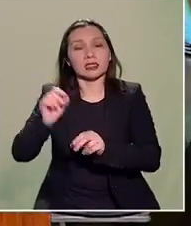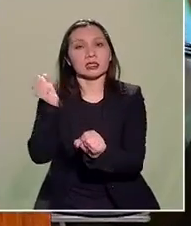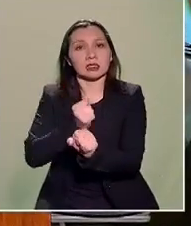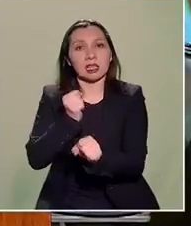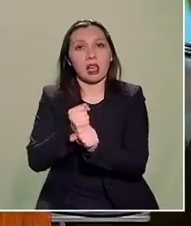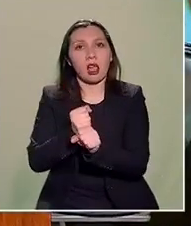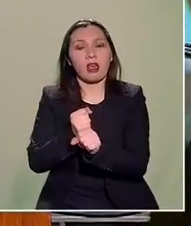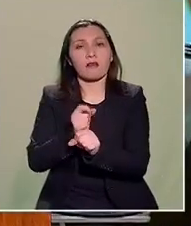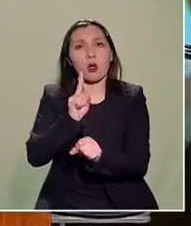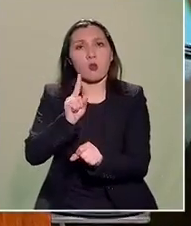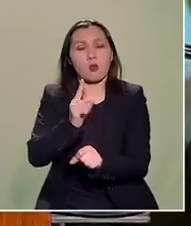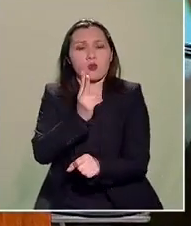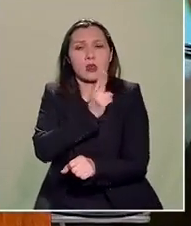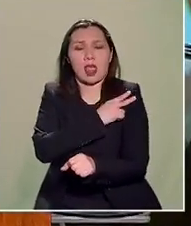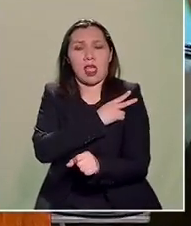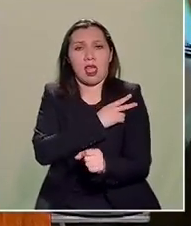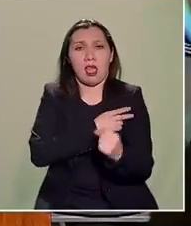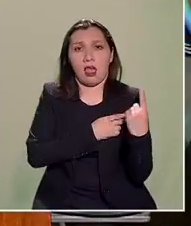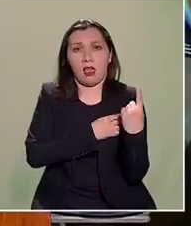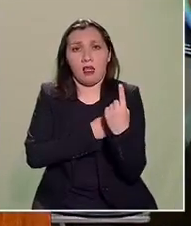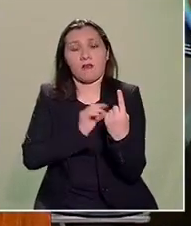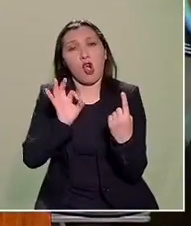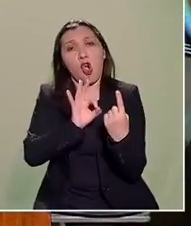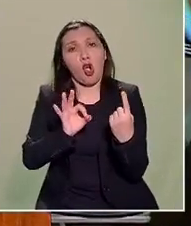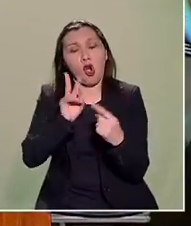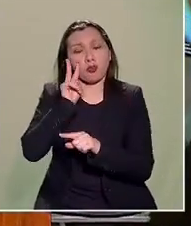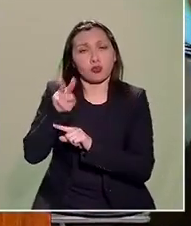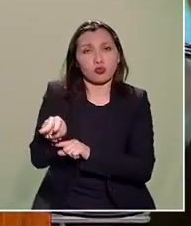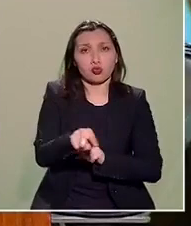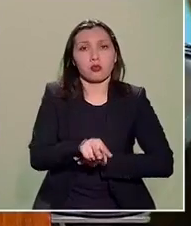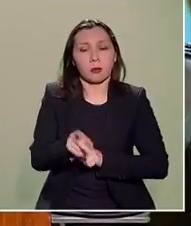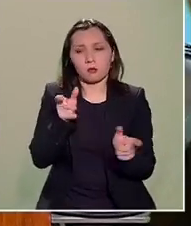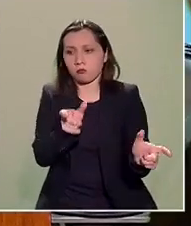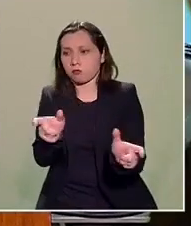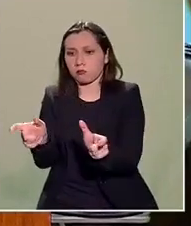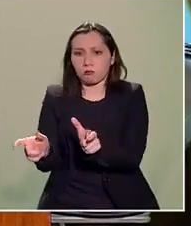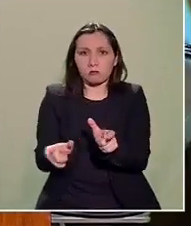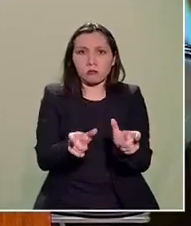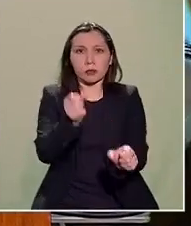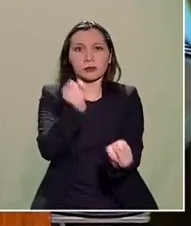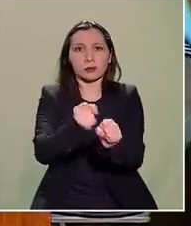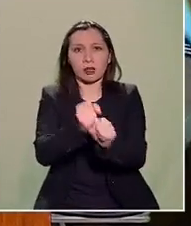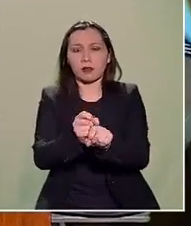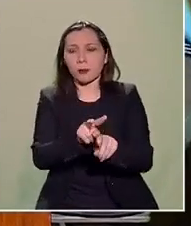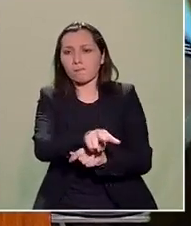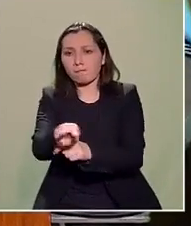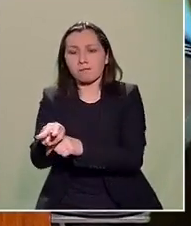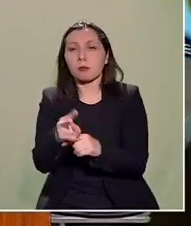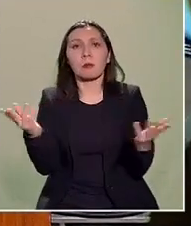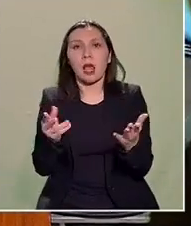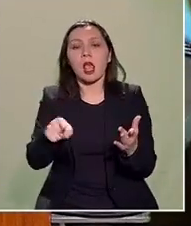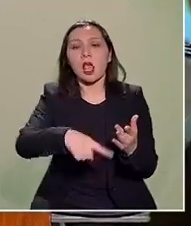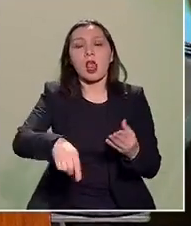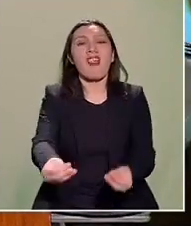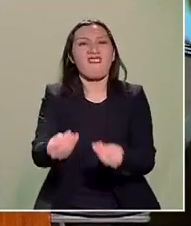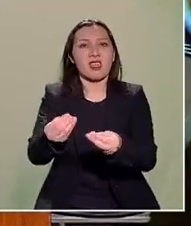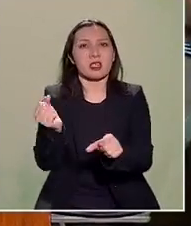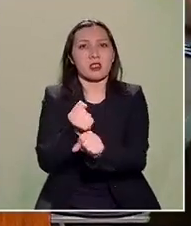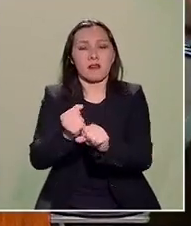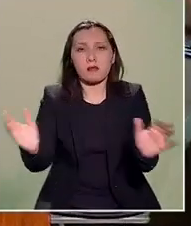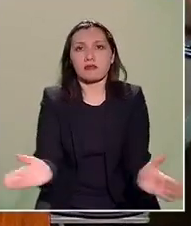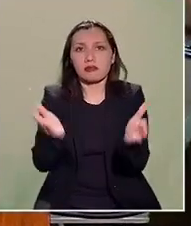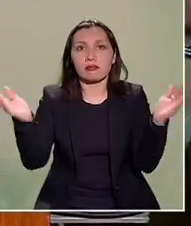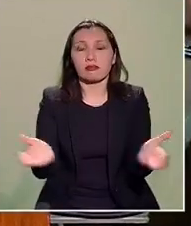donde un capataz o un supervisor debe fiscalizar el trabajo para que pueda ser bien hecho